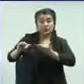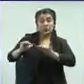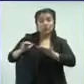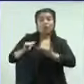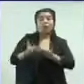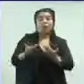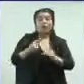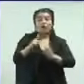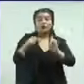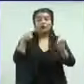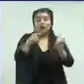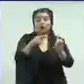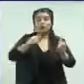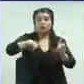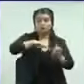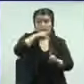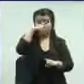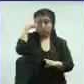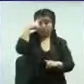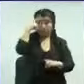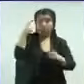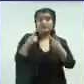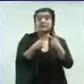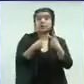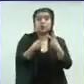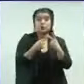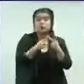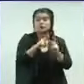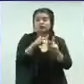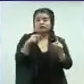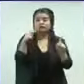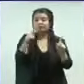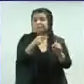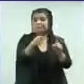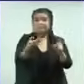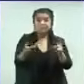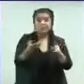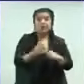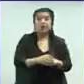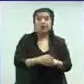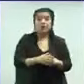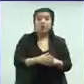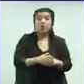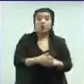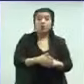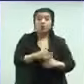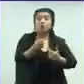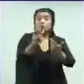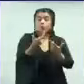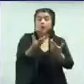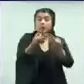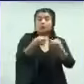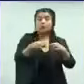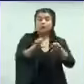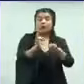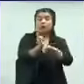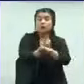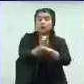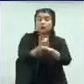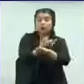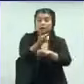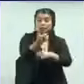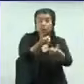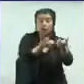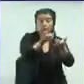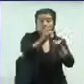relacionado con nuestra gestión, el segundo relacionado específicamente con la liberación de la opción de poder invertir